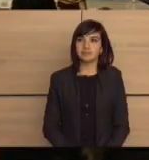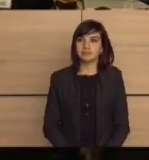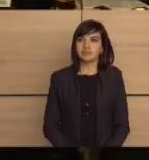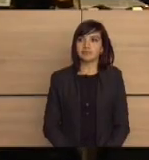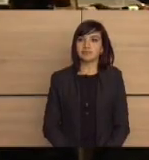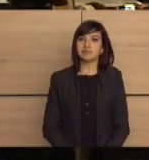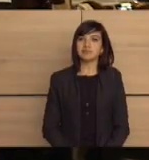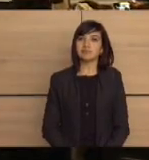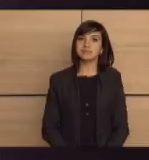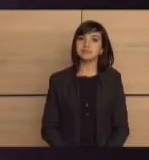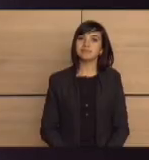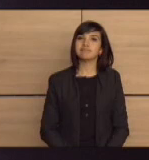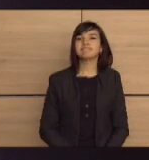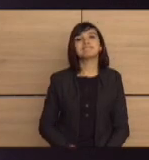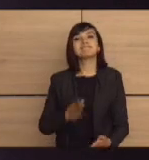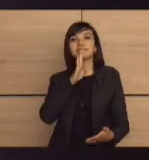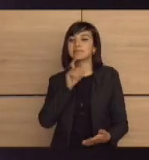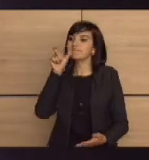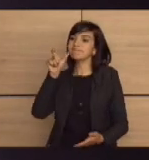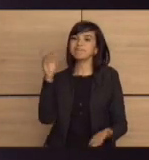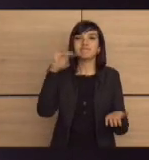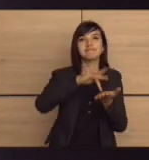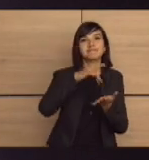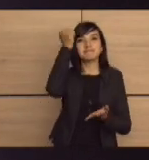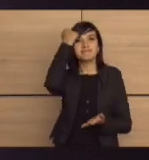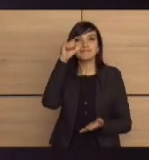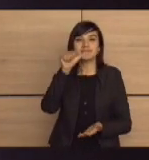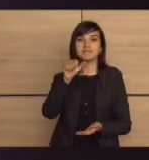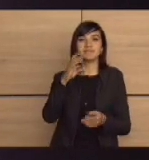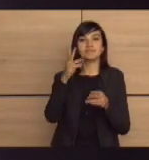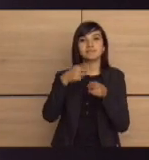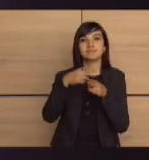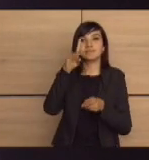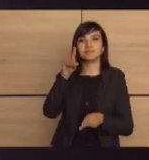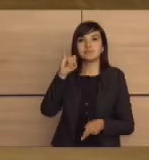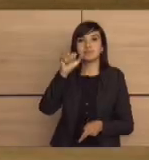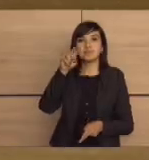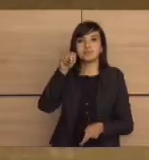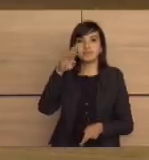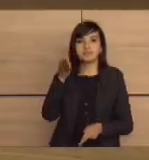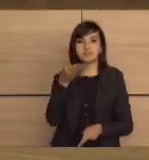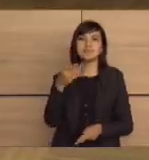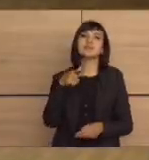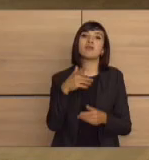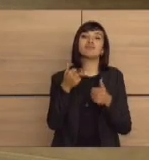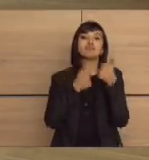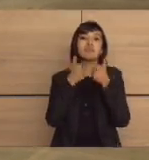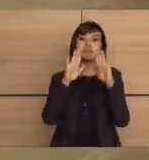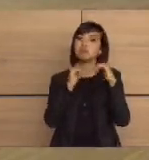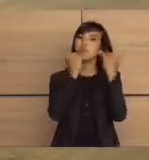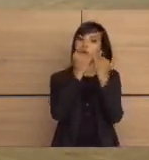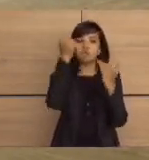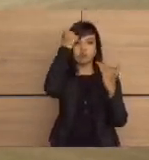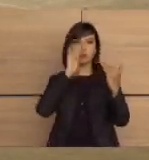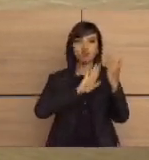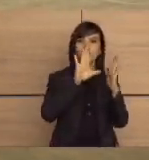Y se suma a este conversatorio la maestra Diana Paola Fique, docente de Ciencias Sociales de la Institución Educativa Distrital